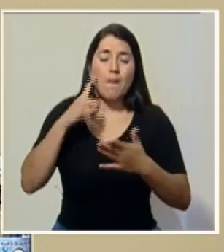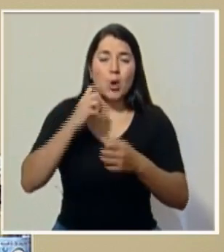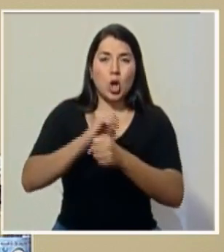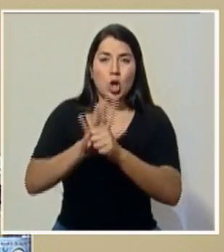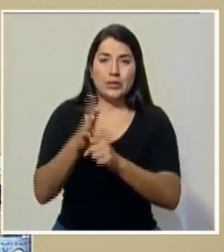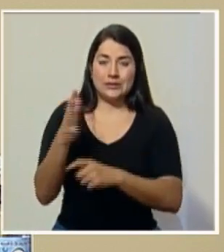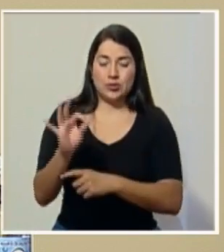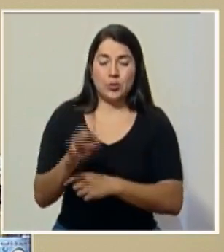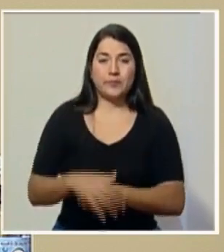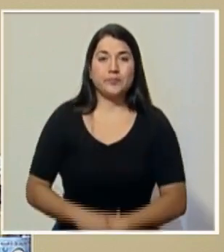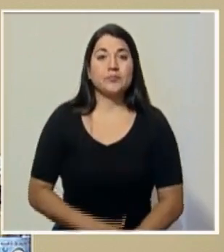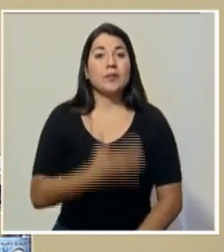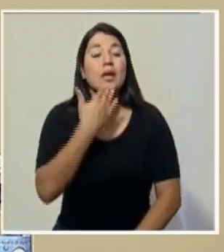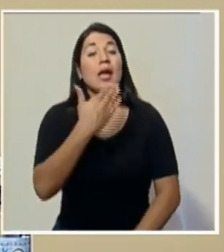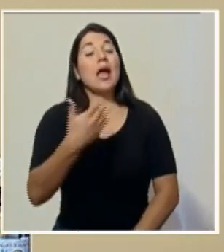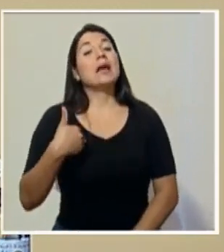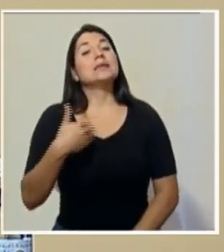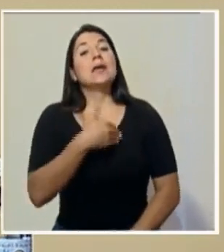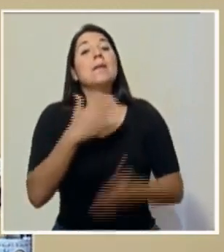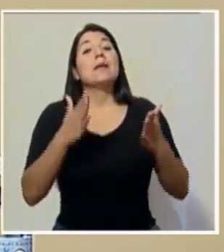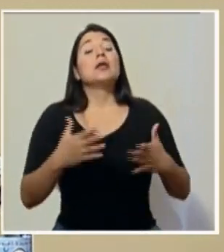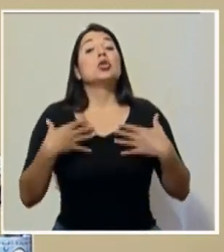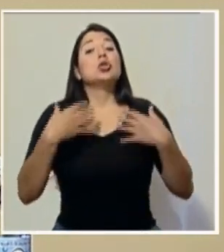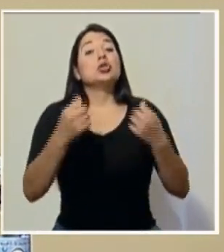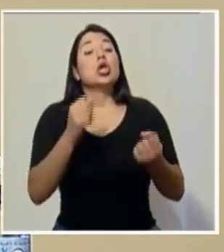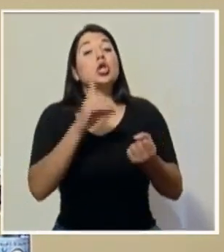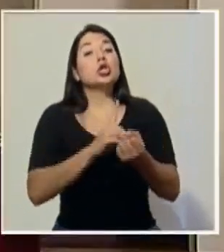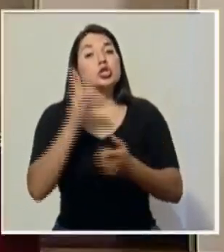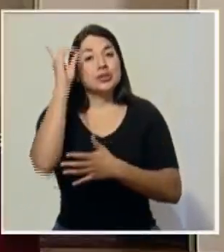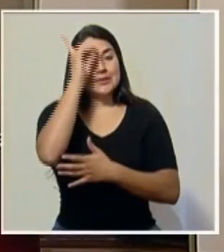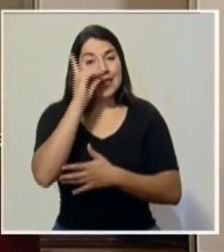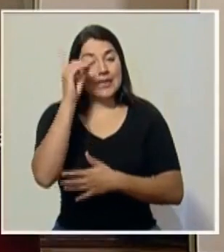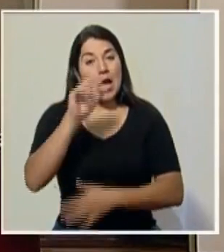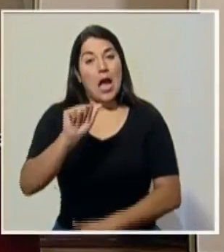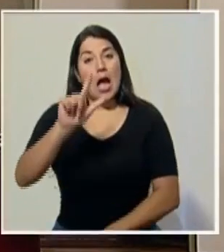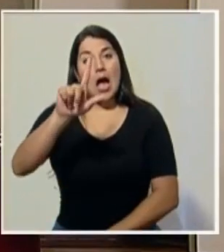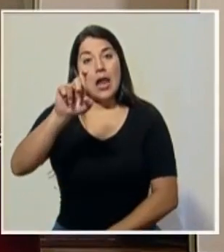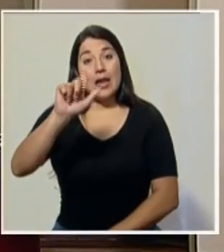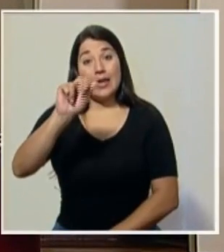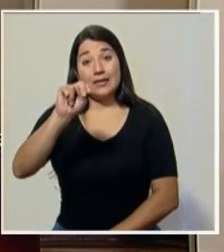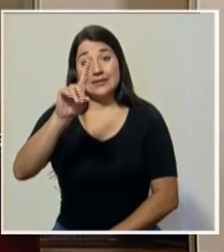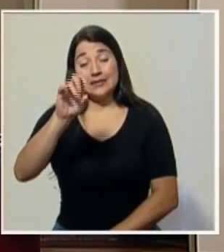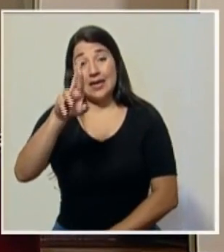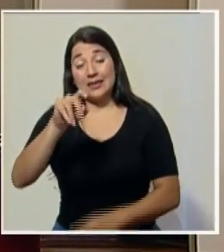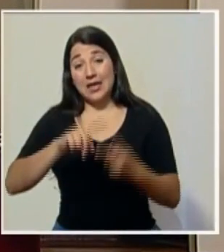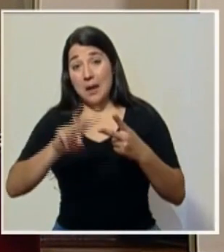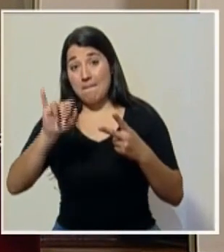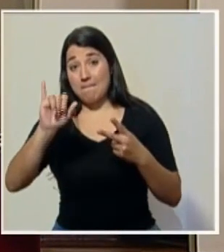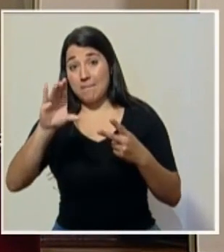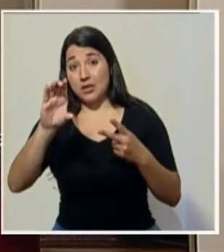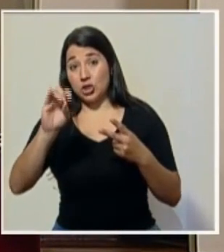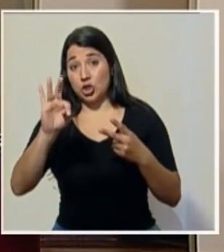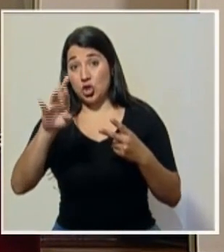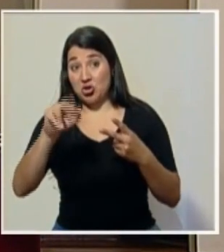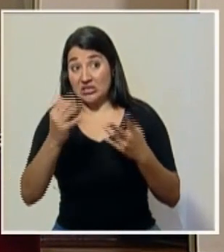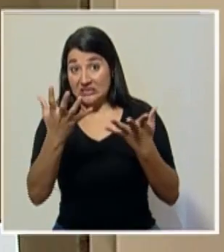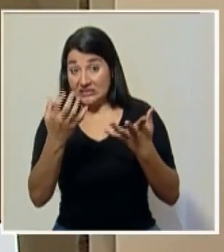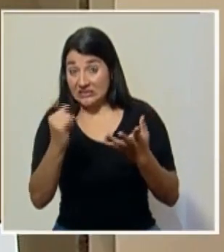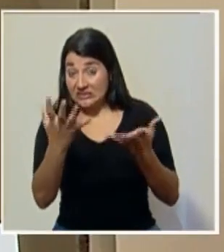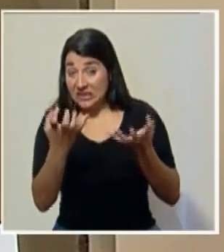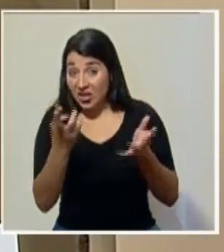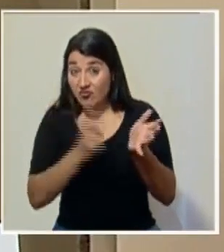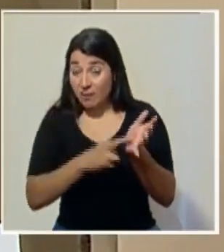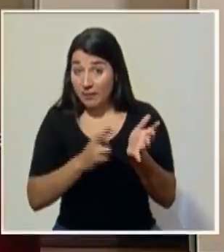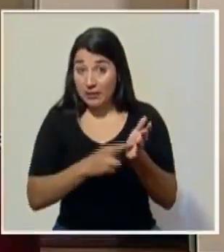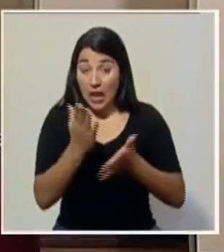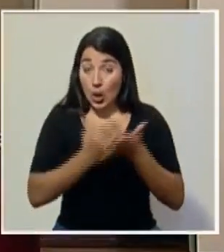COVID-19. Gracias, señor ministro de Salud, doctor Daniel Salas. Don Alexander, doña Victoria, si quieren reiterar algún mensaje a la población, doña